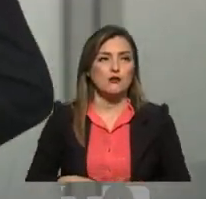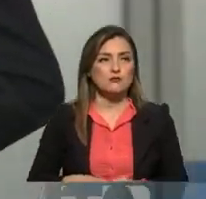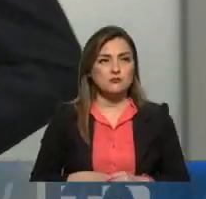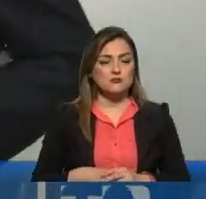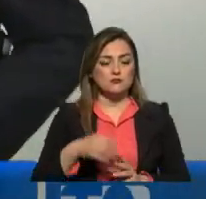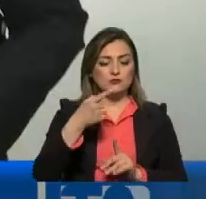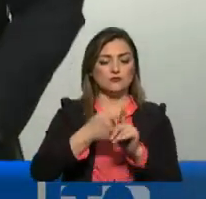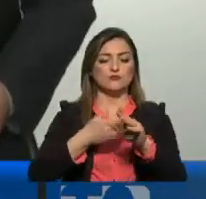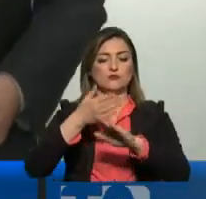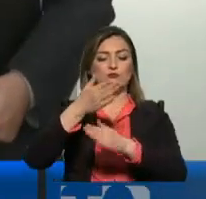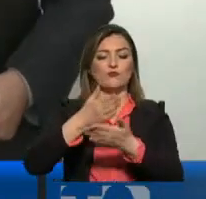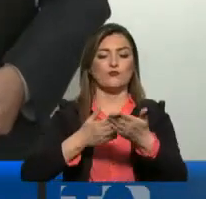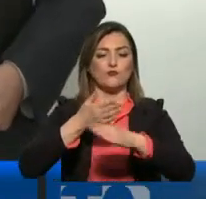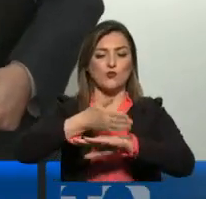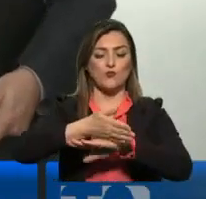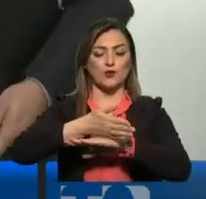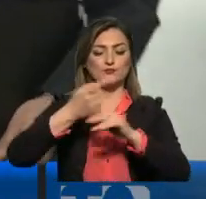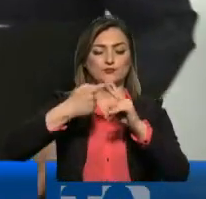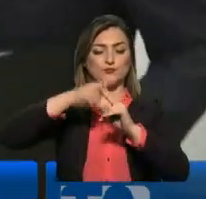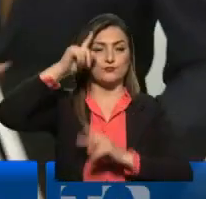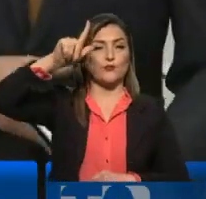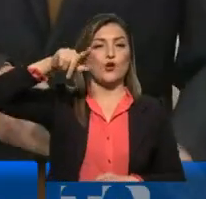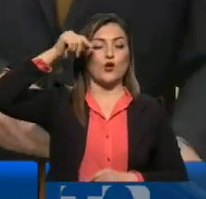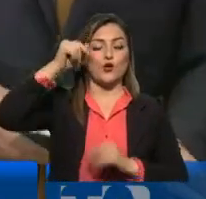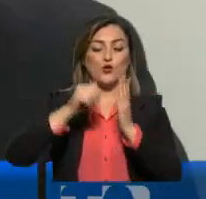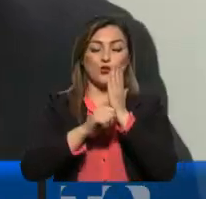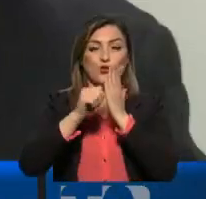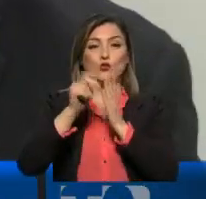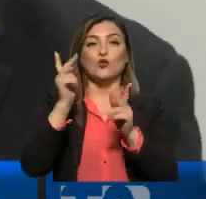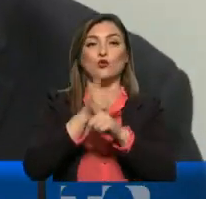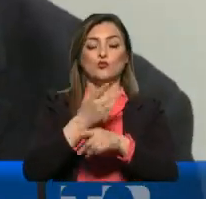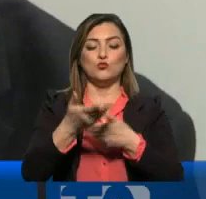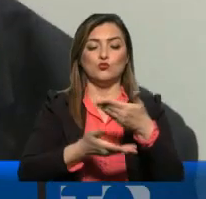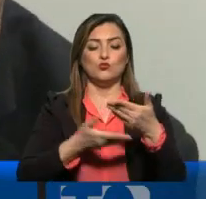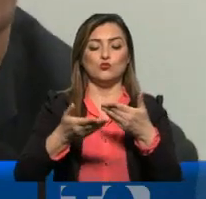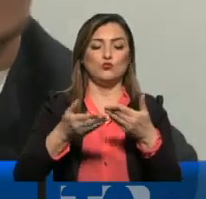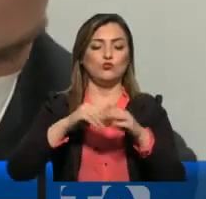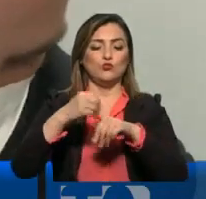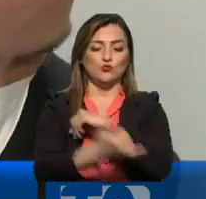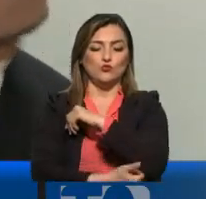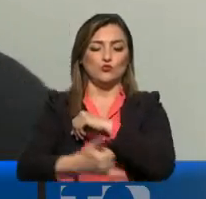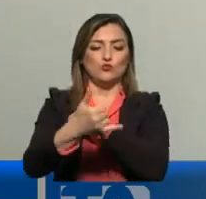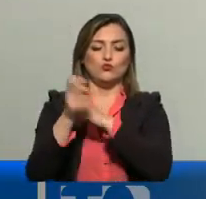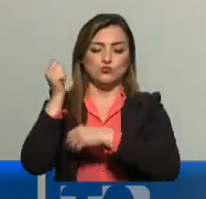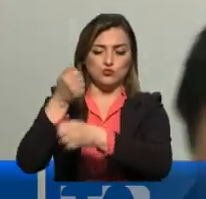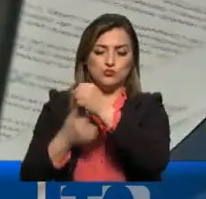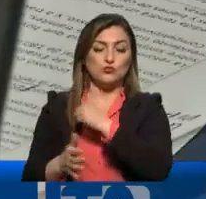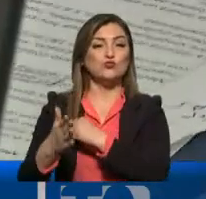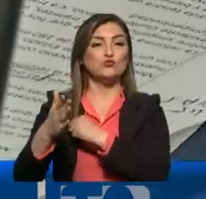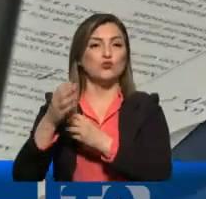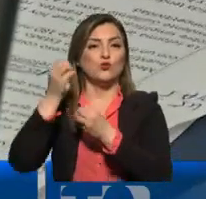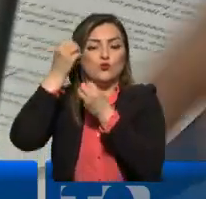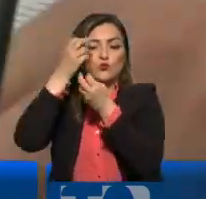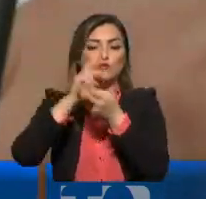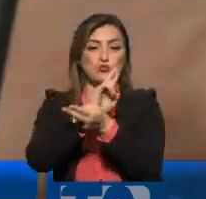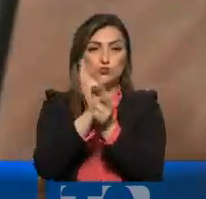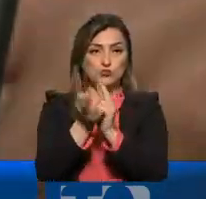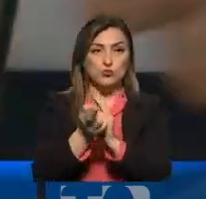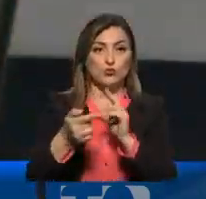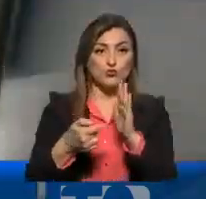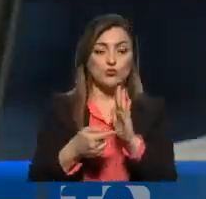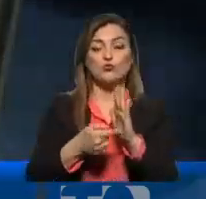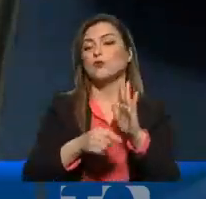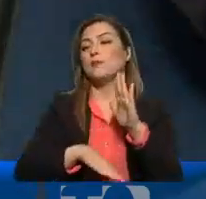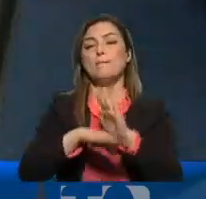Un mes y medio después de iniciado este gobierno, el ministro de Producción, Comercio Exterior y Pesca, Julio José Prado, dio a conocer la reforma